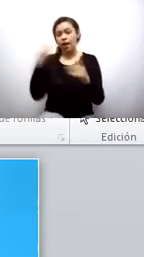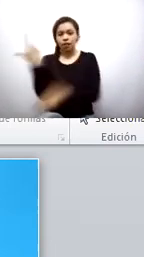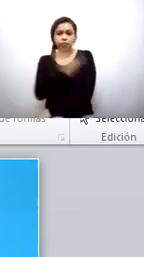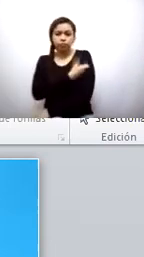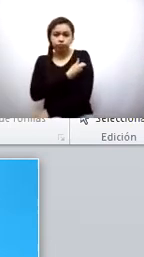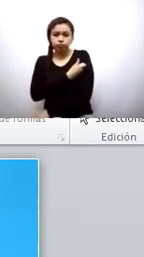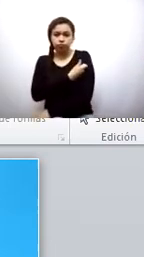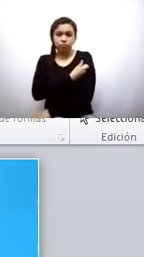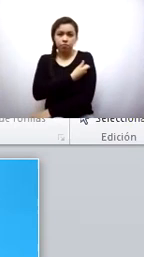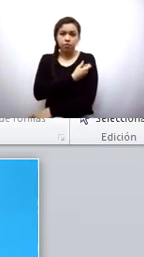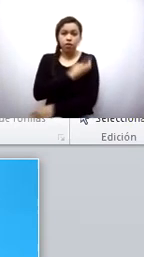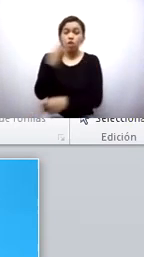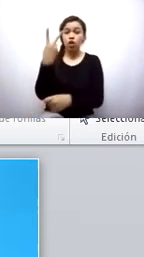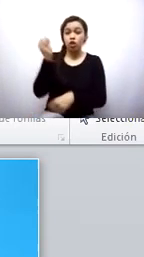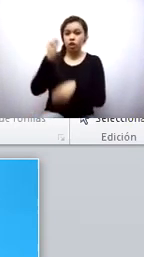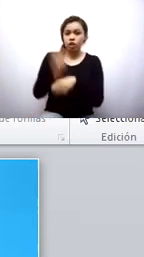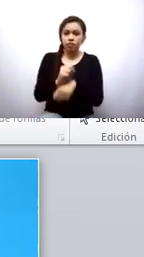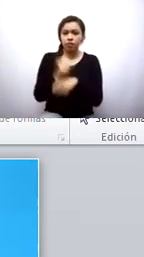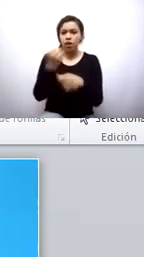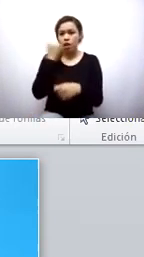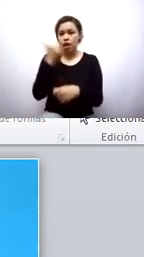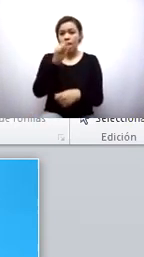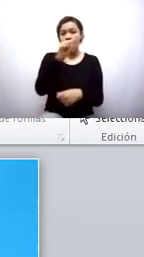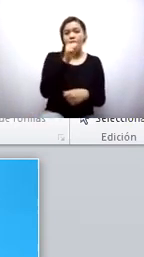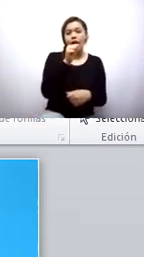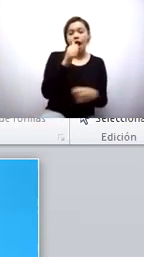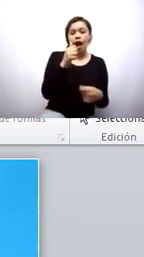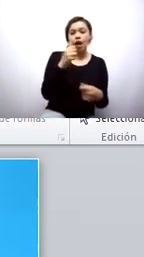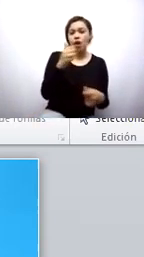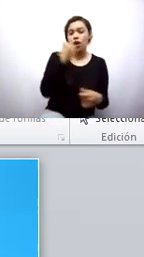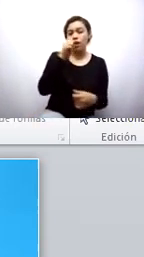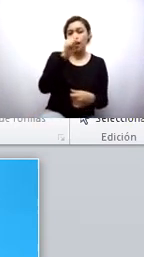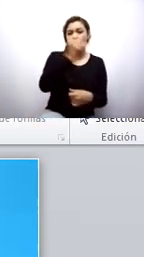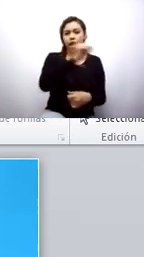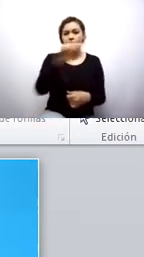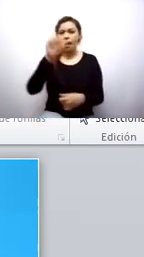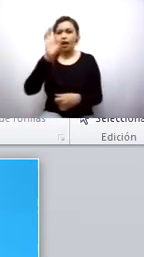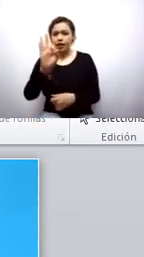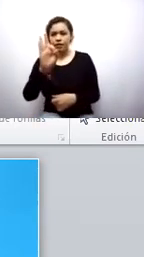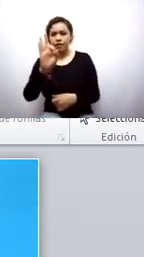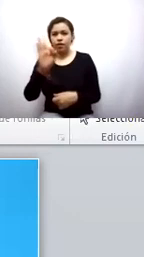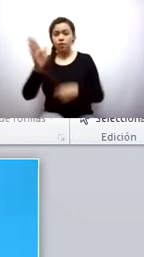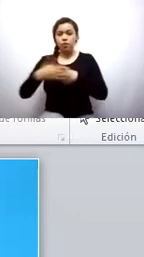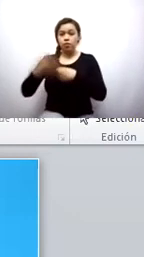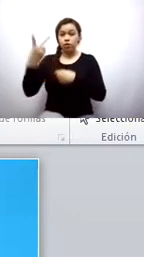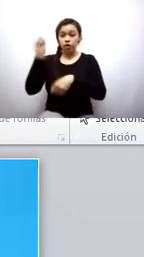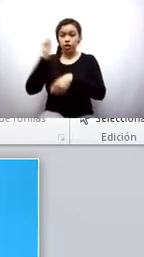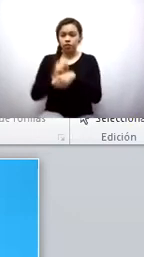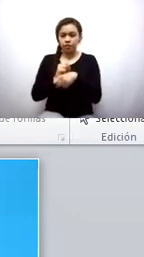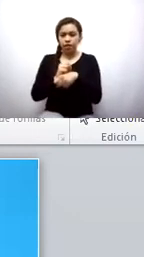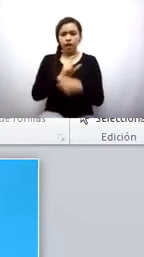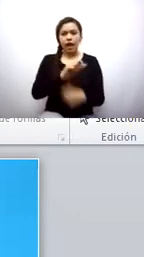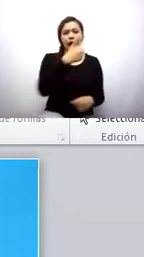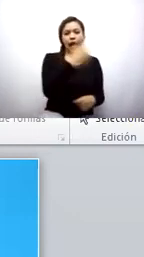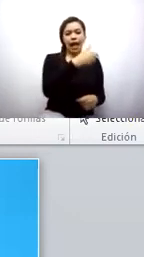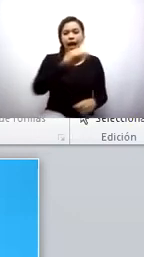primeras 2 semanas asistan los chicos de la A a la F. Las siguientes 2 semanas van a asistir los chicos de la G